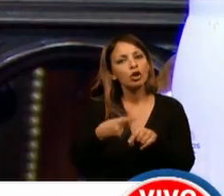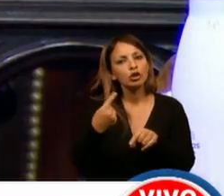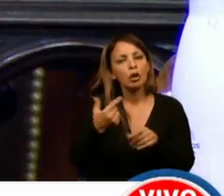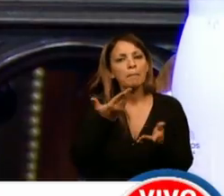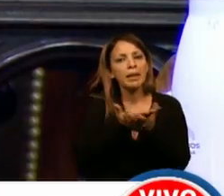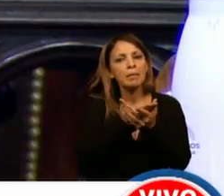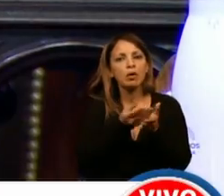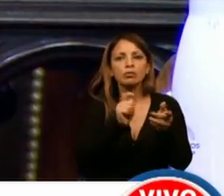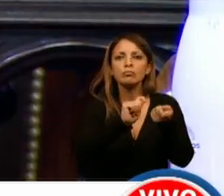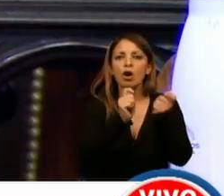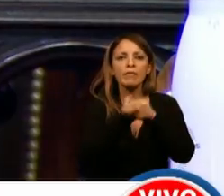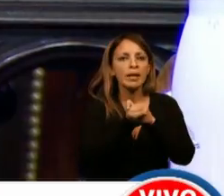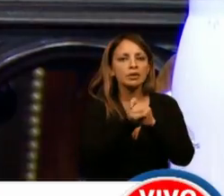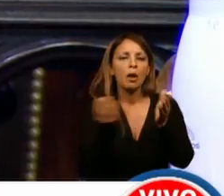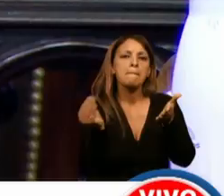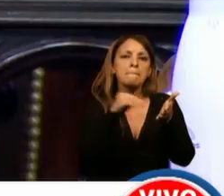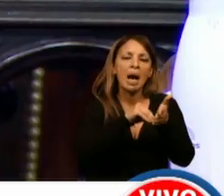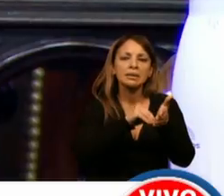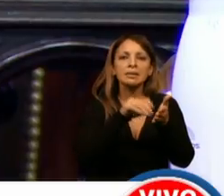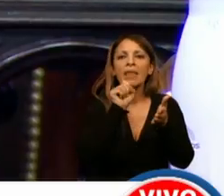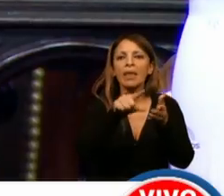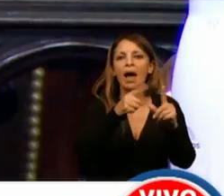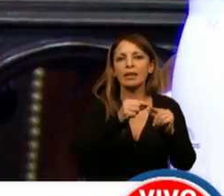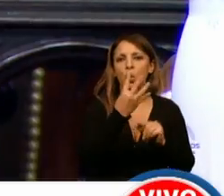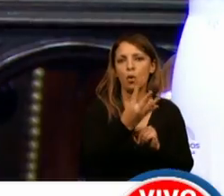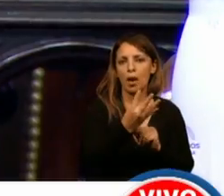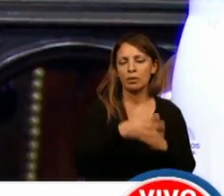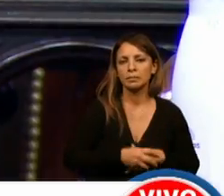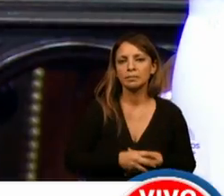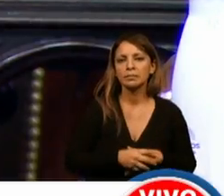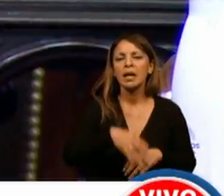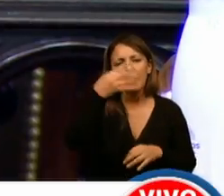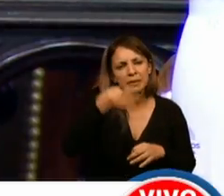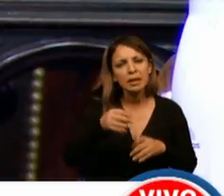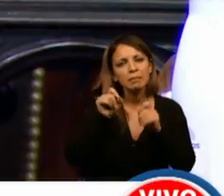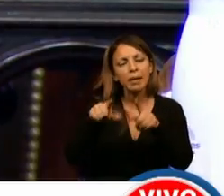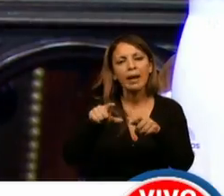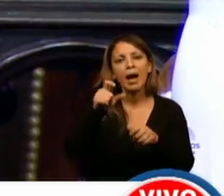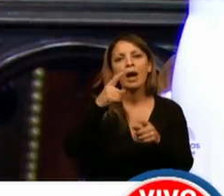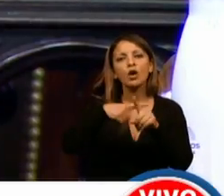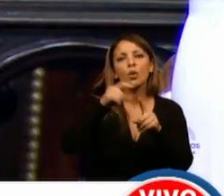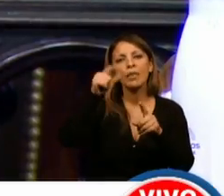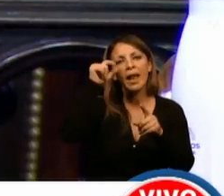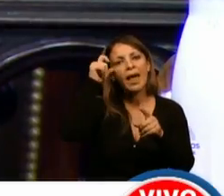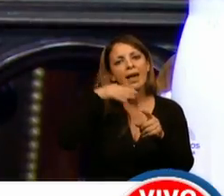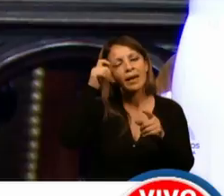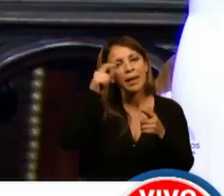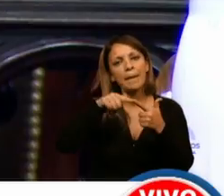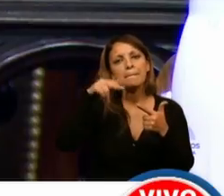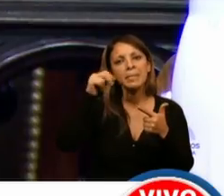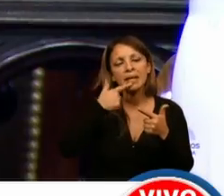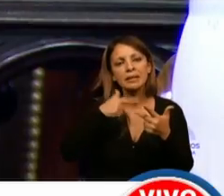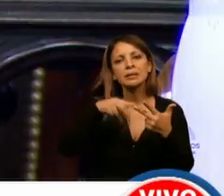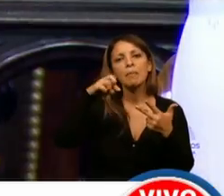una modificación una ampliación en el artículo 4 especialmente para el departamento cruz del eje minas 8